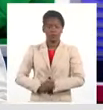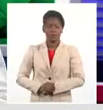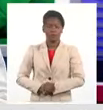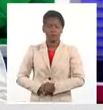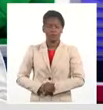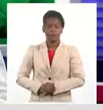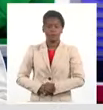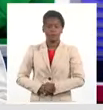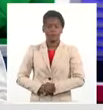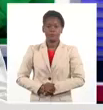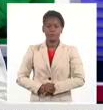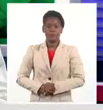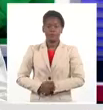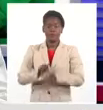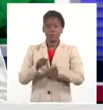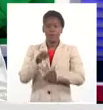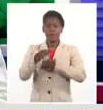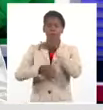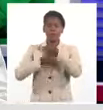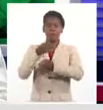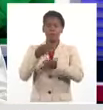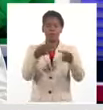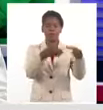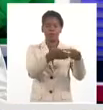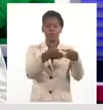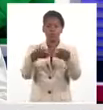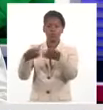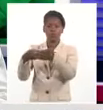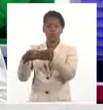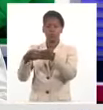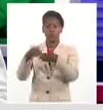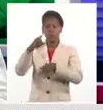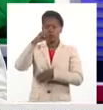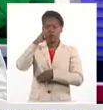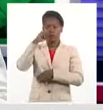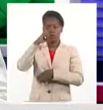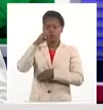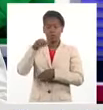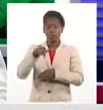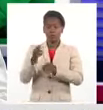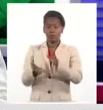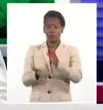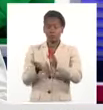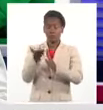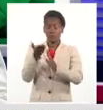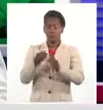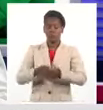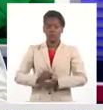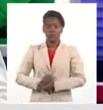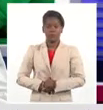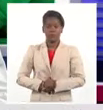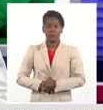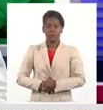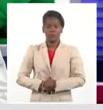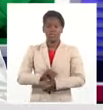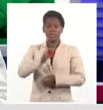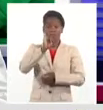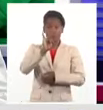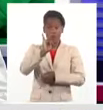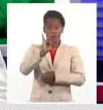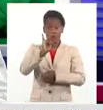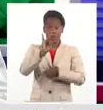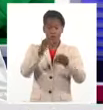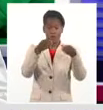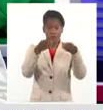que por grupos de edades, la elevada cifra de 7 menores de 50 años,